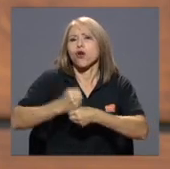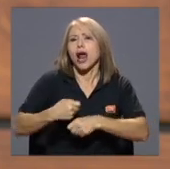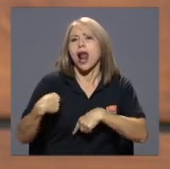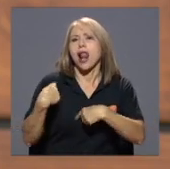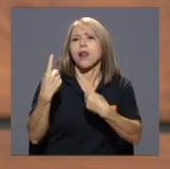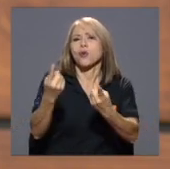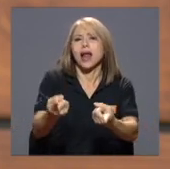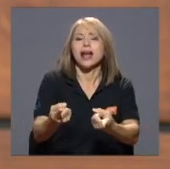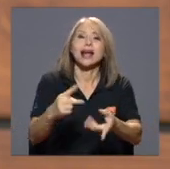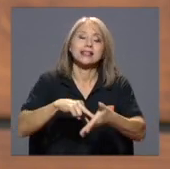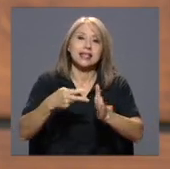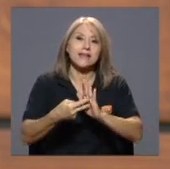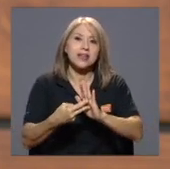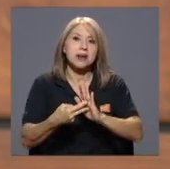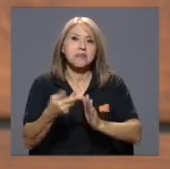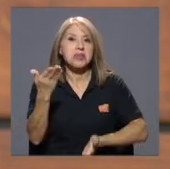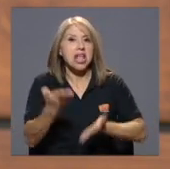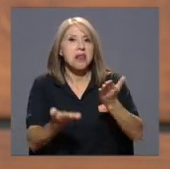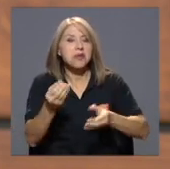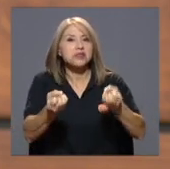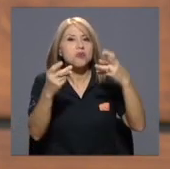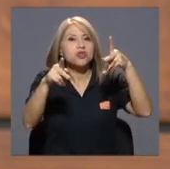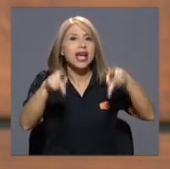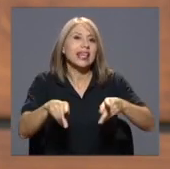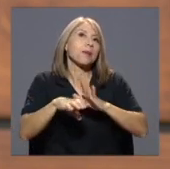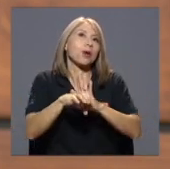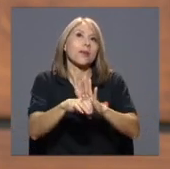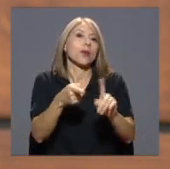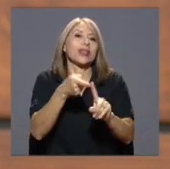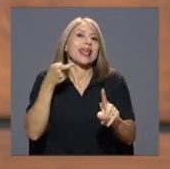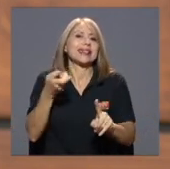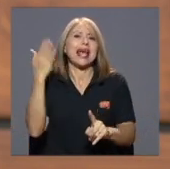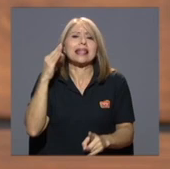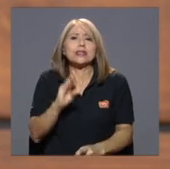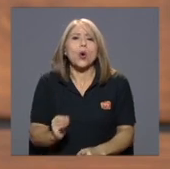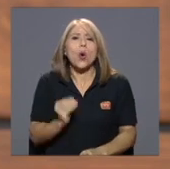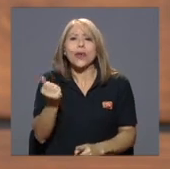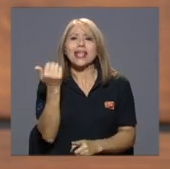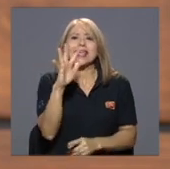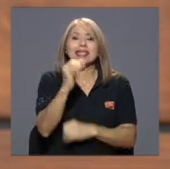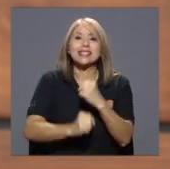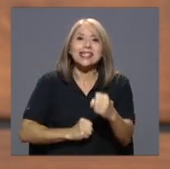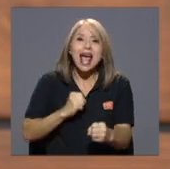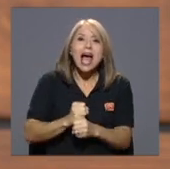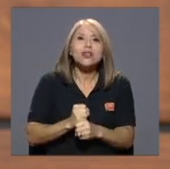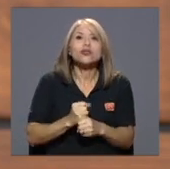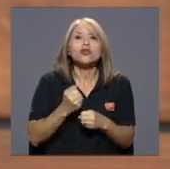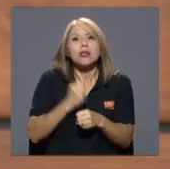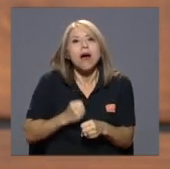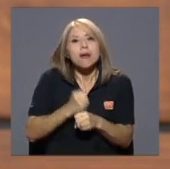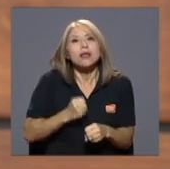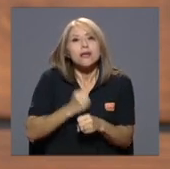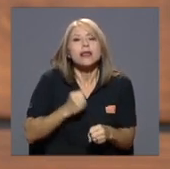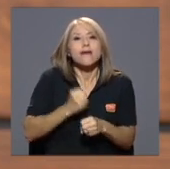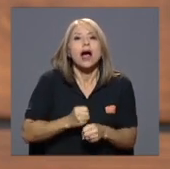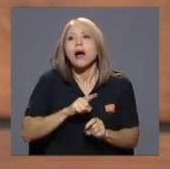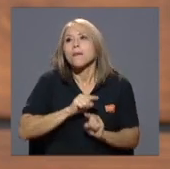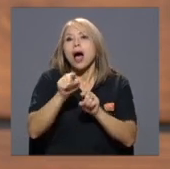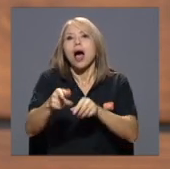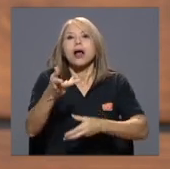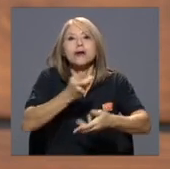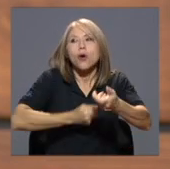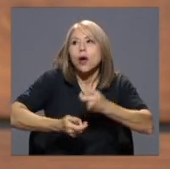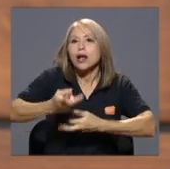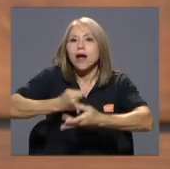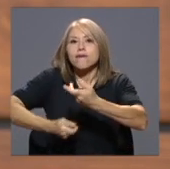habrá mucha gente que lo habrá hecho, que recoge café desde los 15 años, sí, pero tienen que cotizar. Si no cotizan, no sirve. Estamos